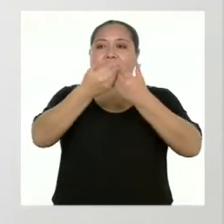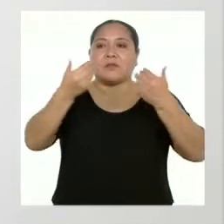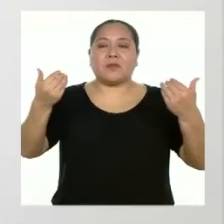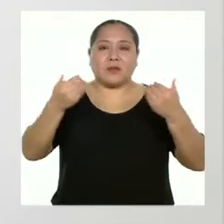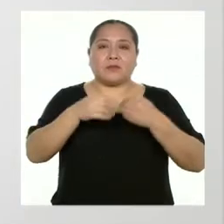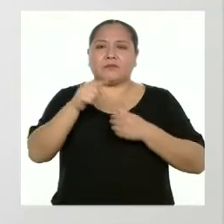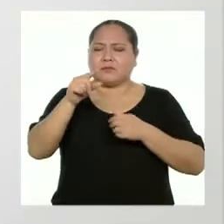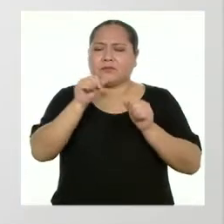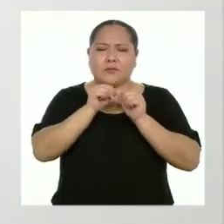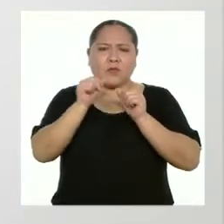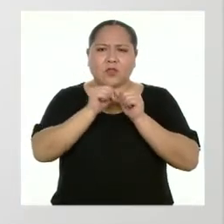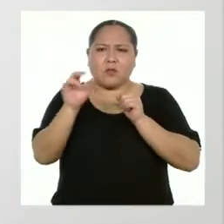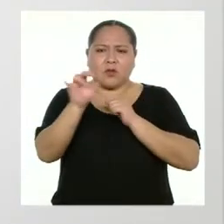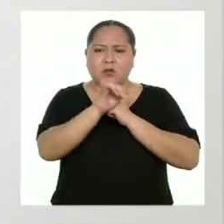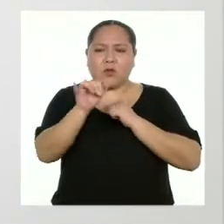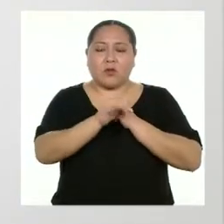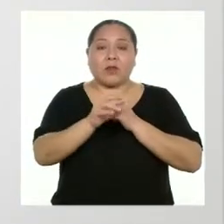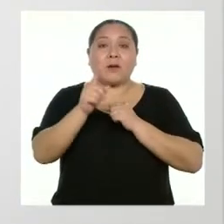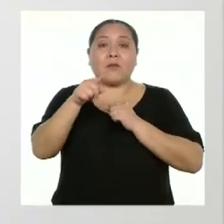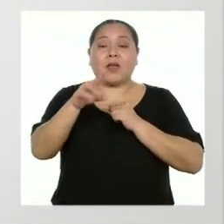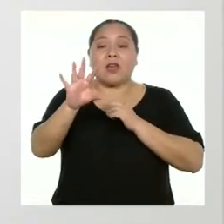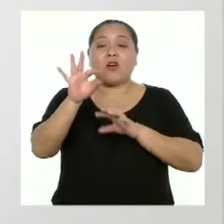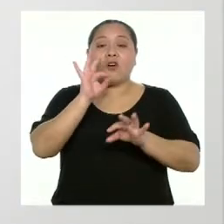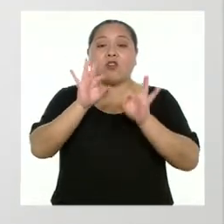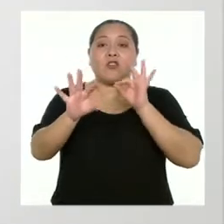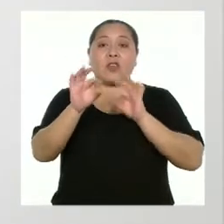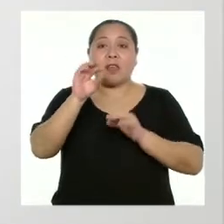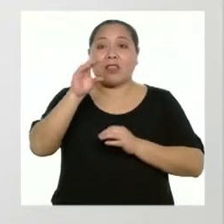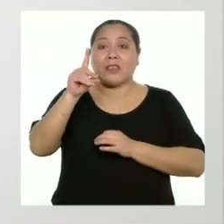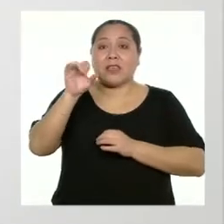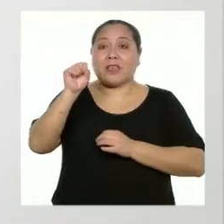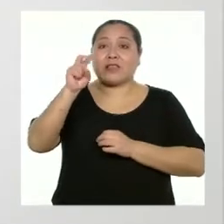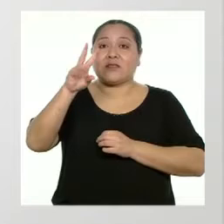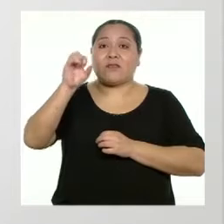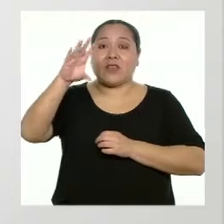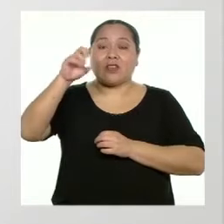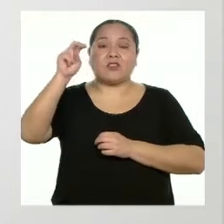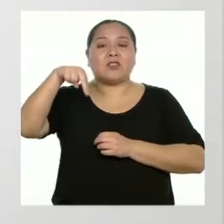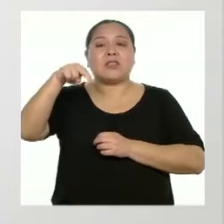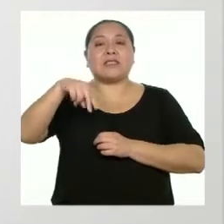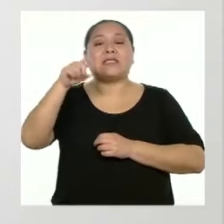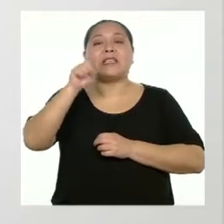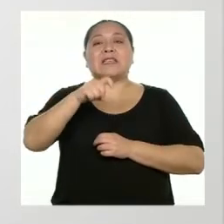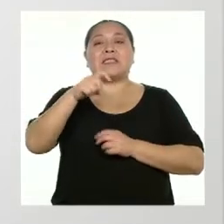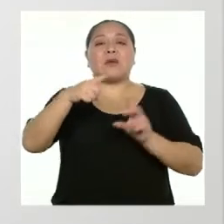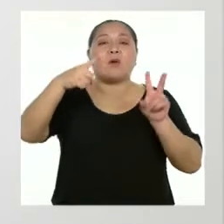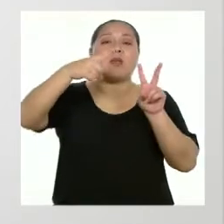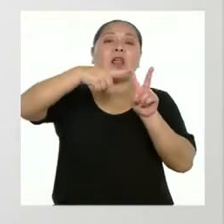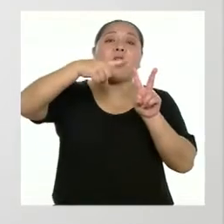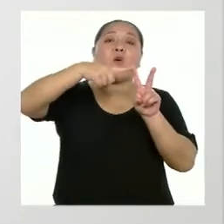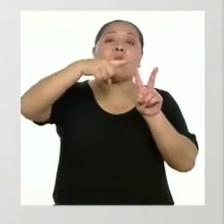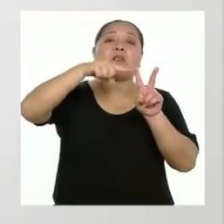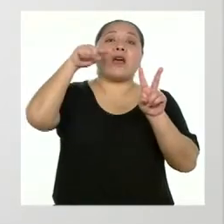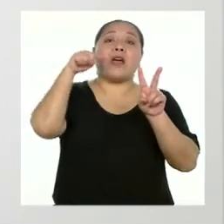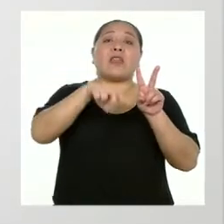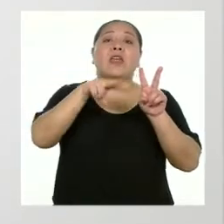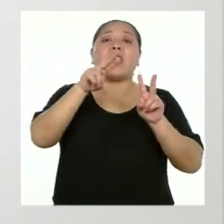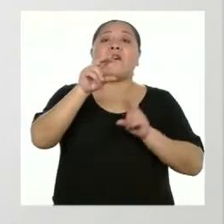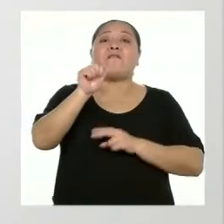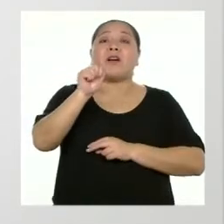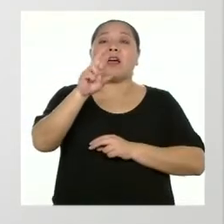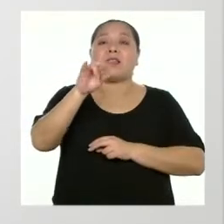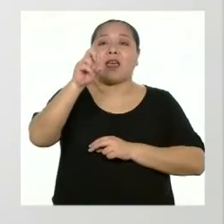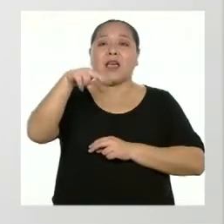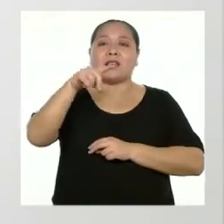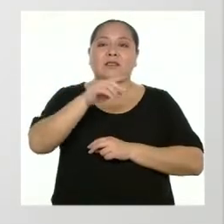valores originales. Para determinar la desviación estándar, debemos sacar la raíz cuadrada de la varianza. Esto se hace